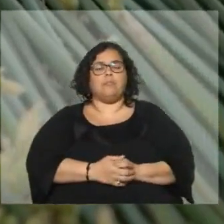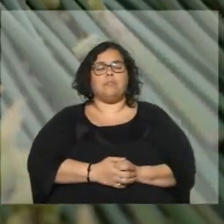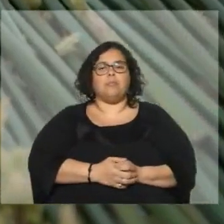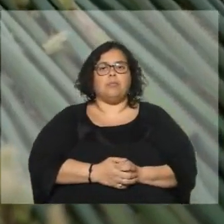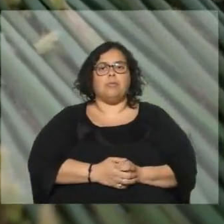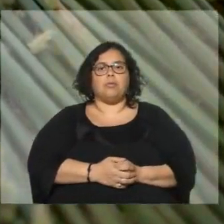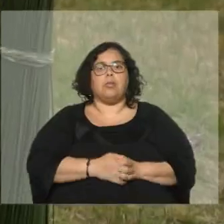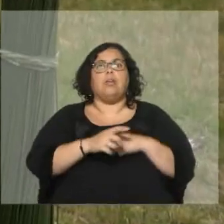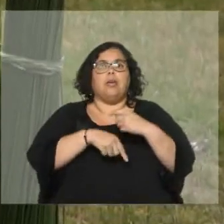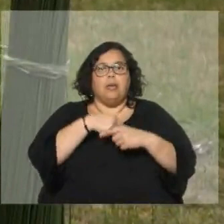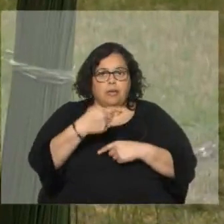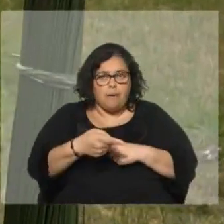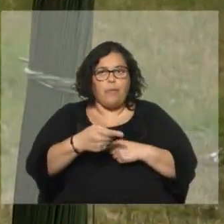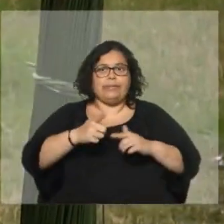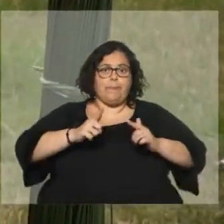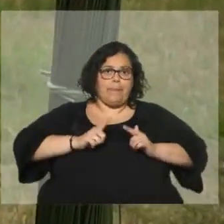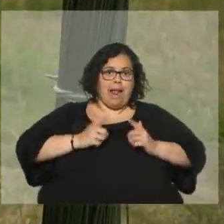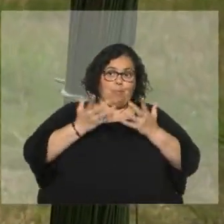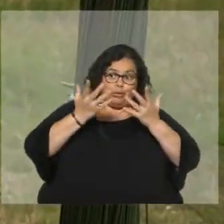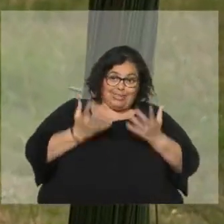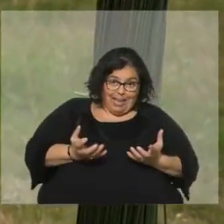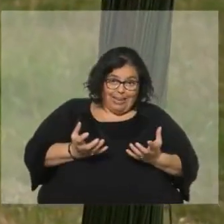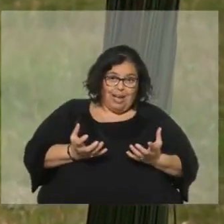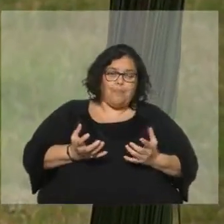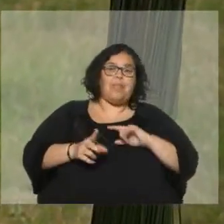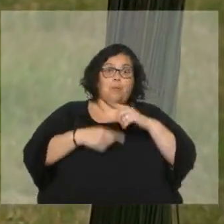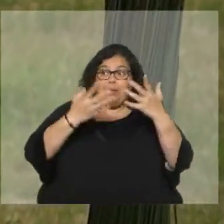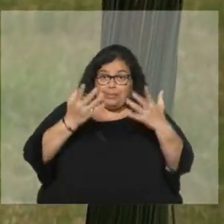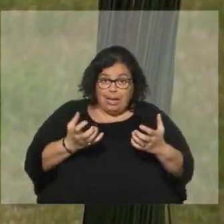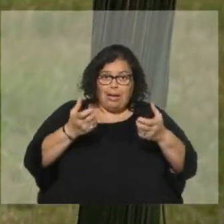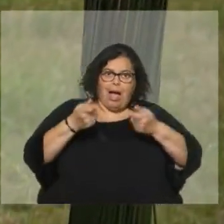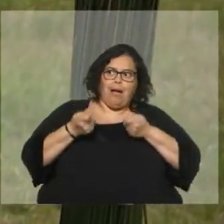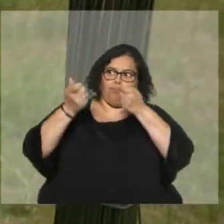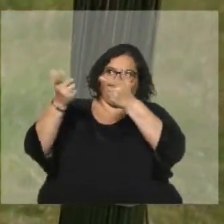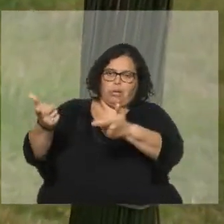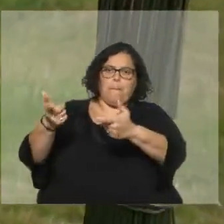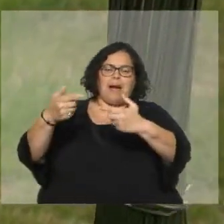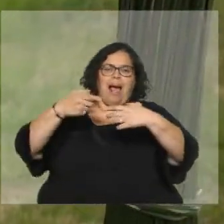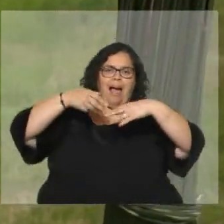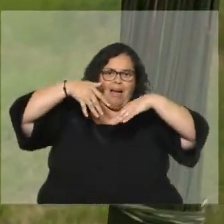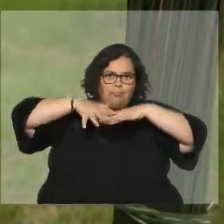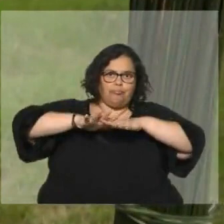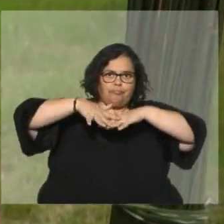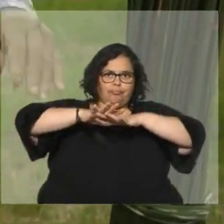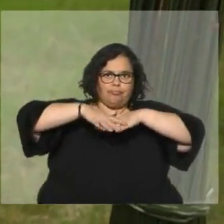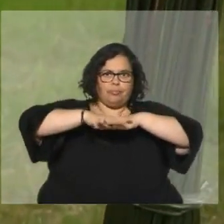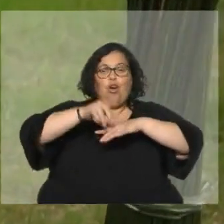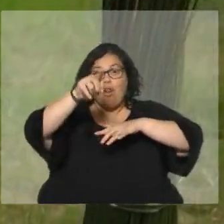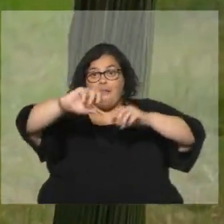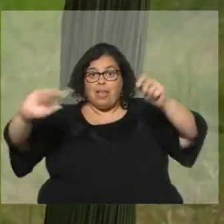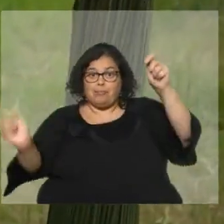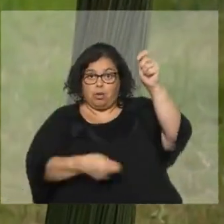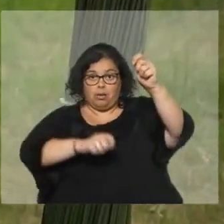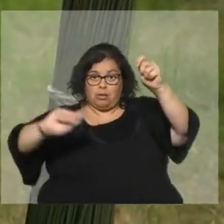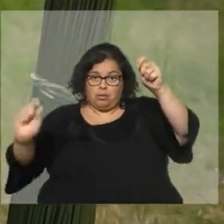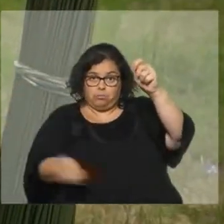y a su vez de extenderlo esperamos que se seque para poderlo llevarlo a tejer. Ahí está, esto es un sacho. Esto es un sacho, con esta herramienta es que